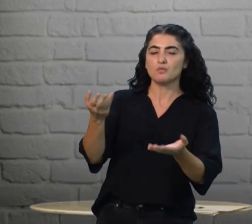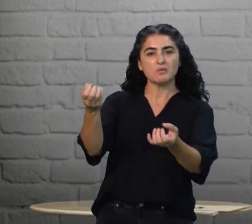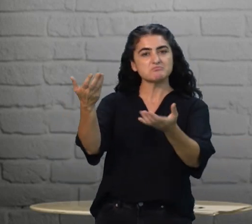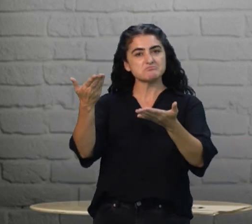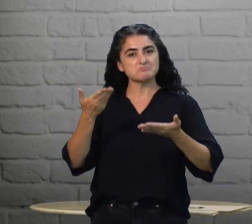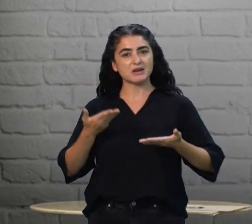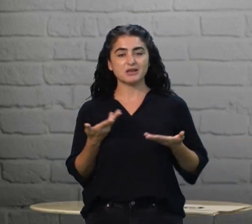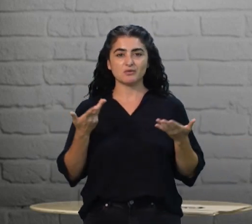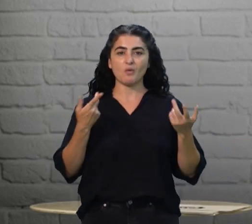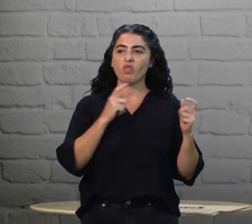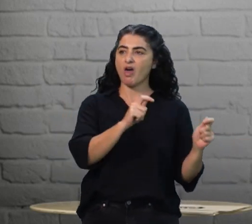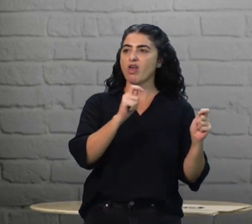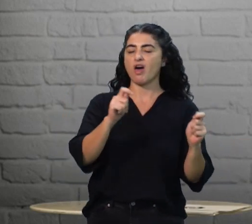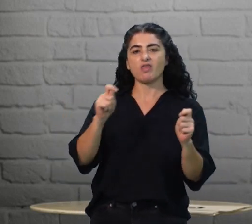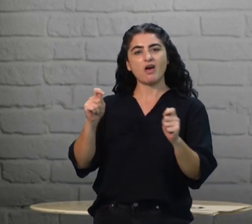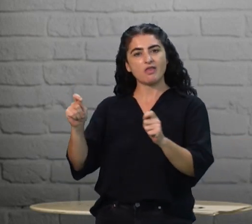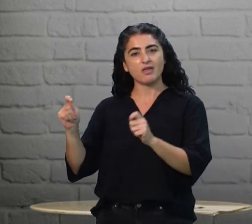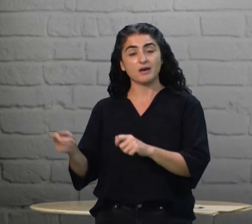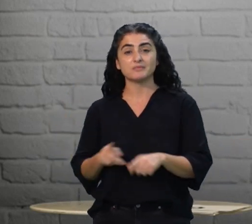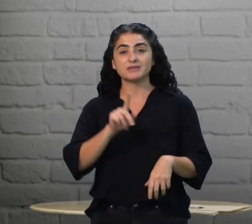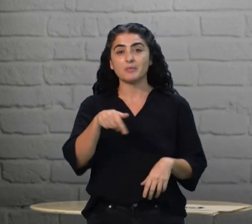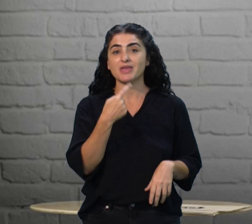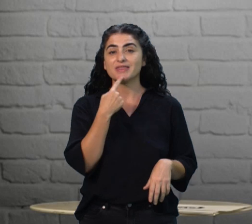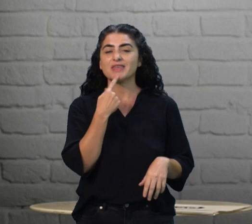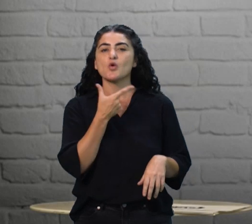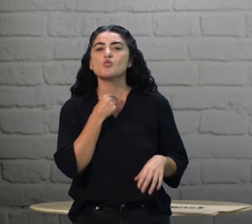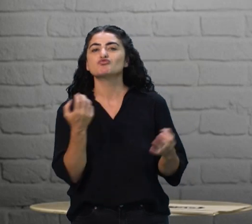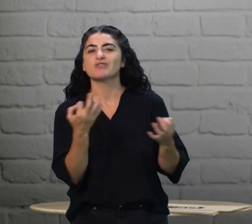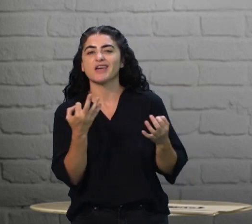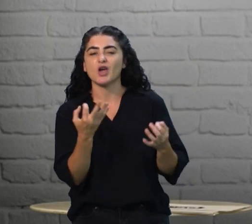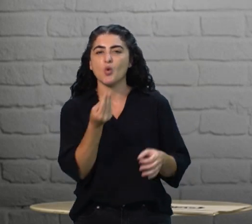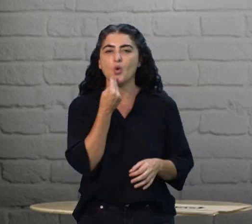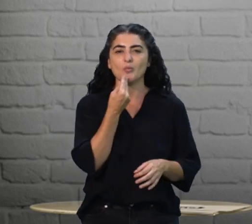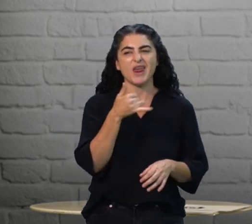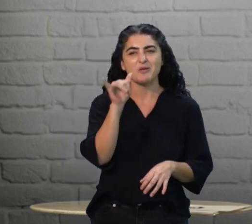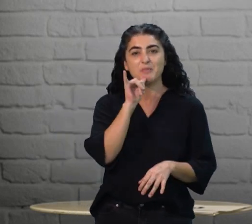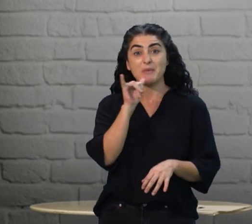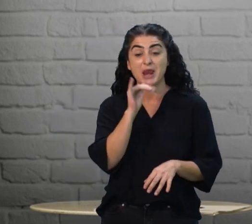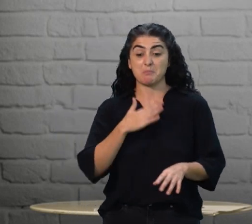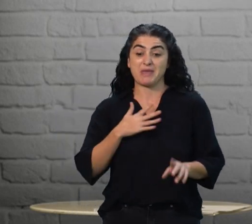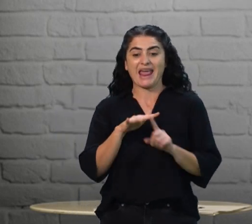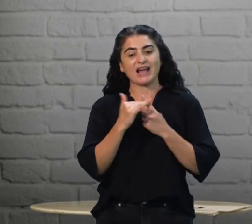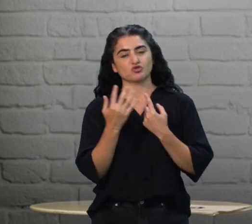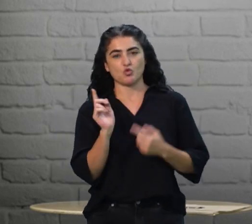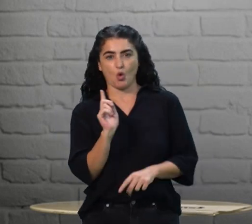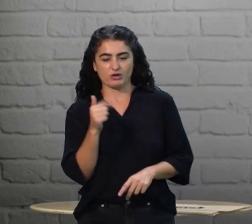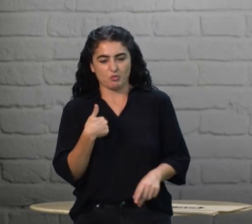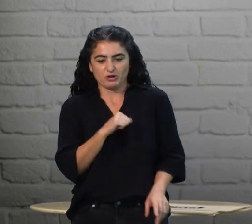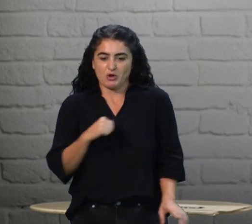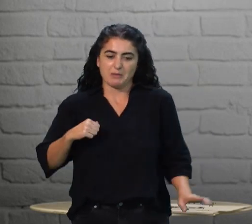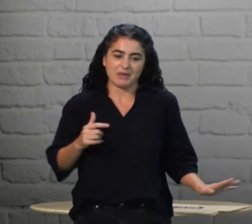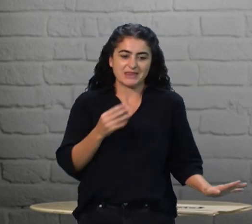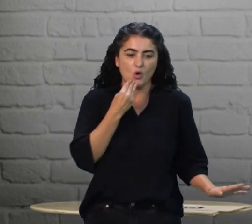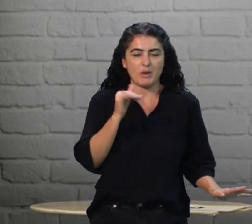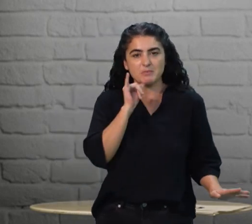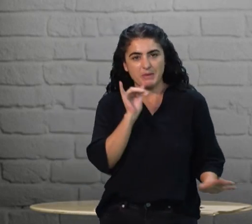y también dicen dicen que es que te guste mucho comer y beber no es mi caso pero desde luego invitar a comer